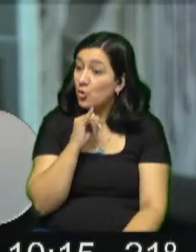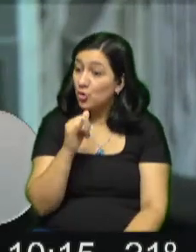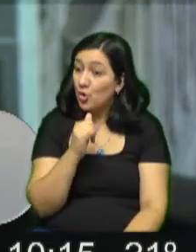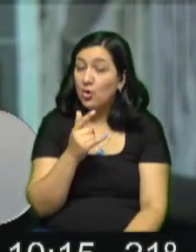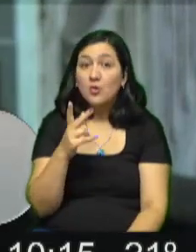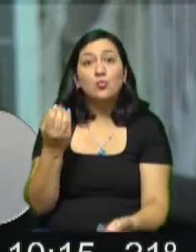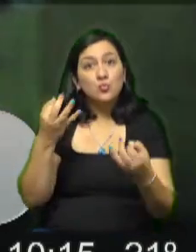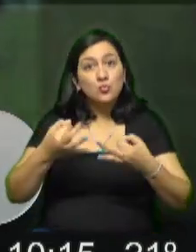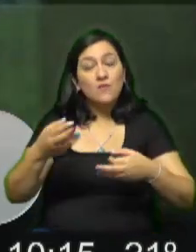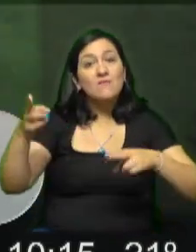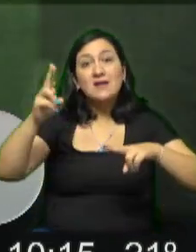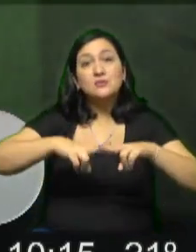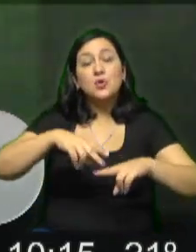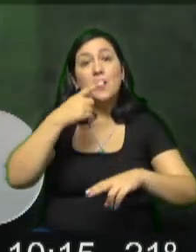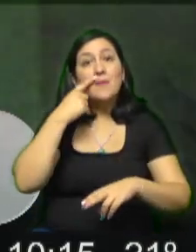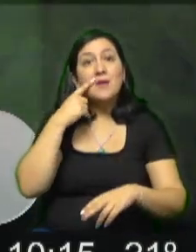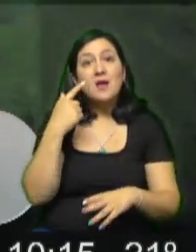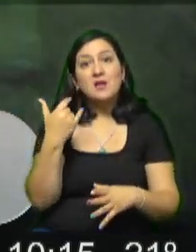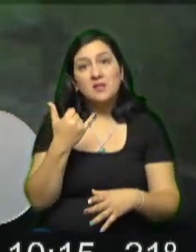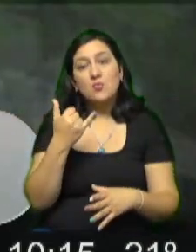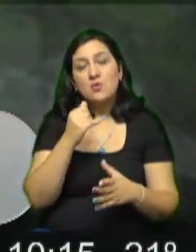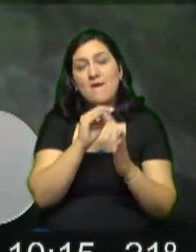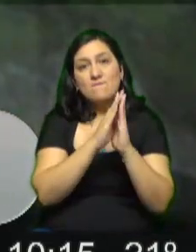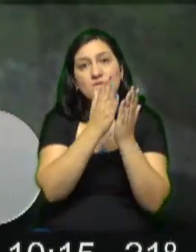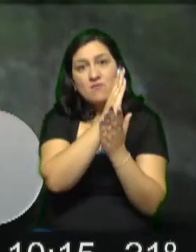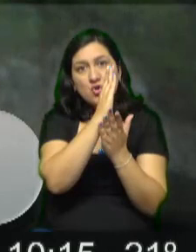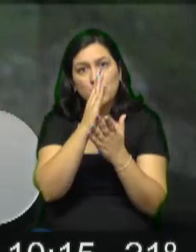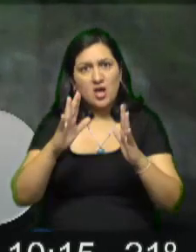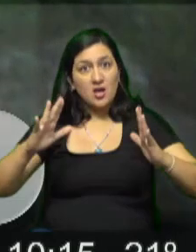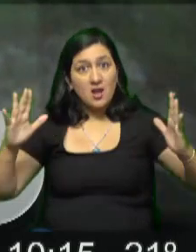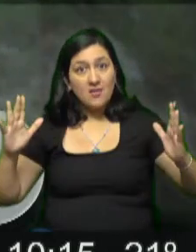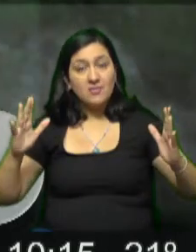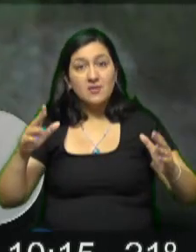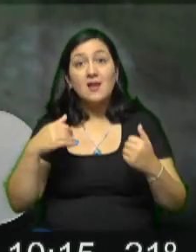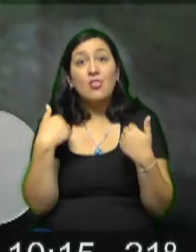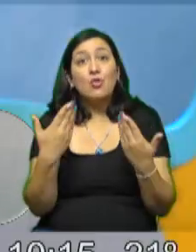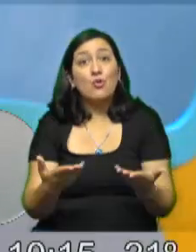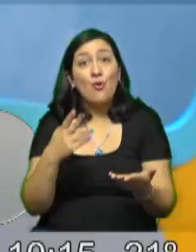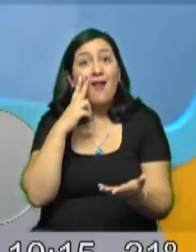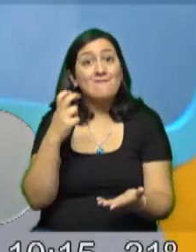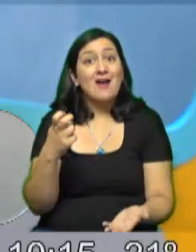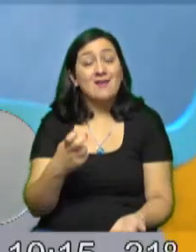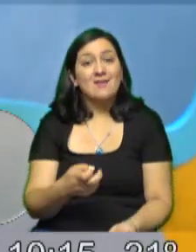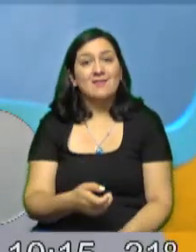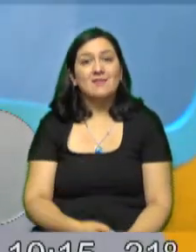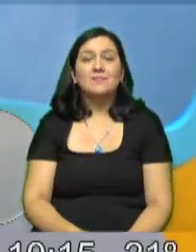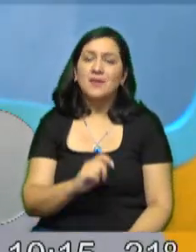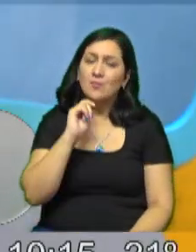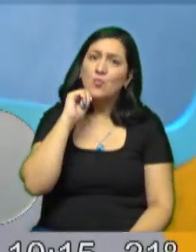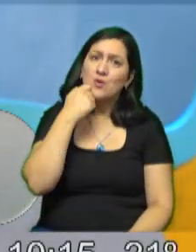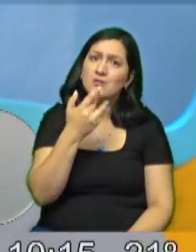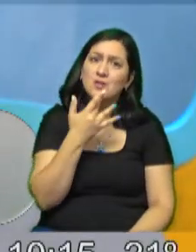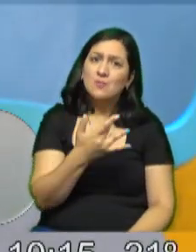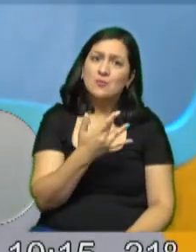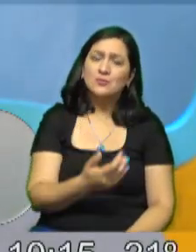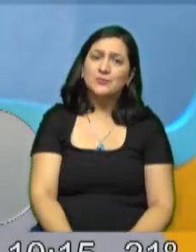había fallecido el padre que tenía terrible biblioteca y la donó toda para el bar. Y ahí quedó. Es hermoso, y es una devolución del público que